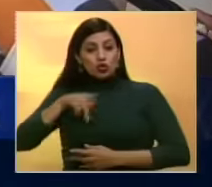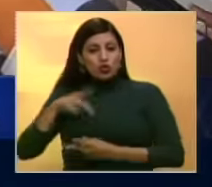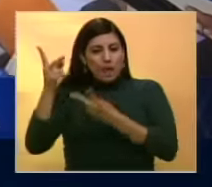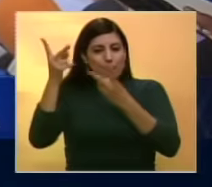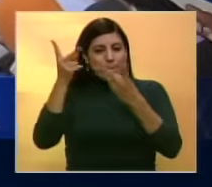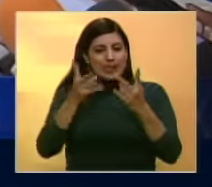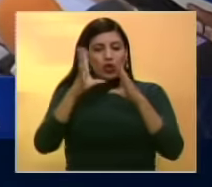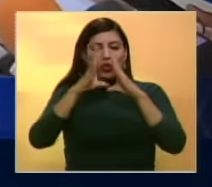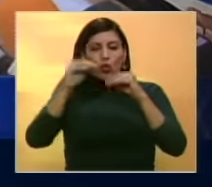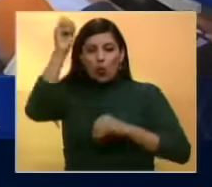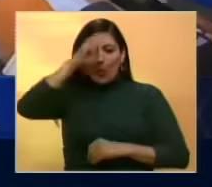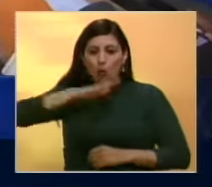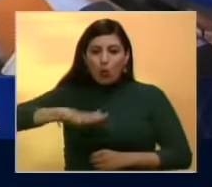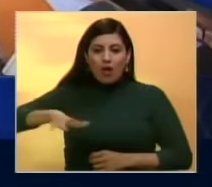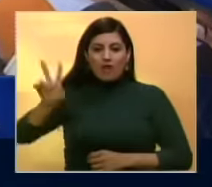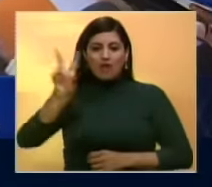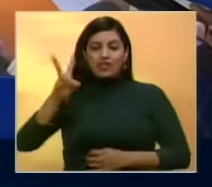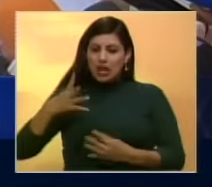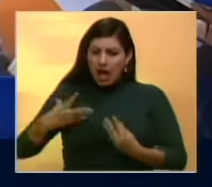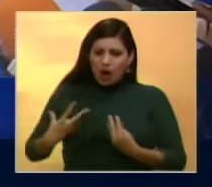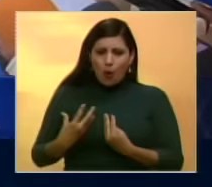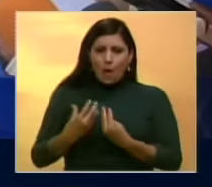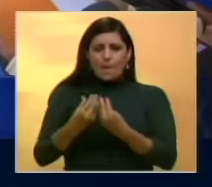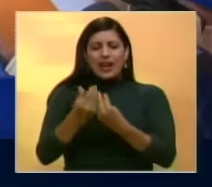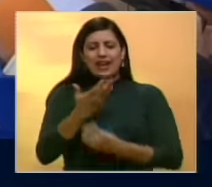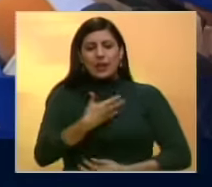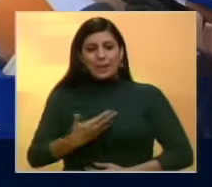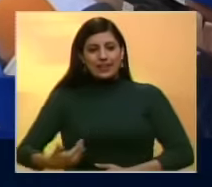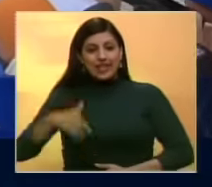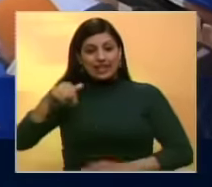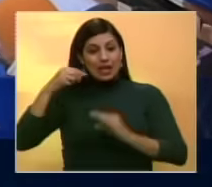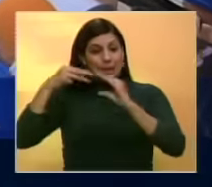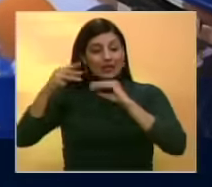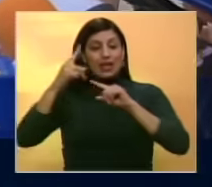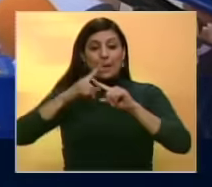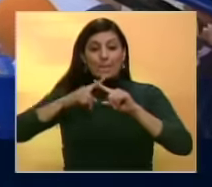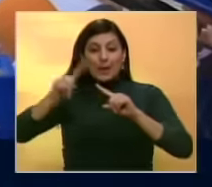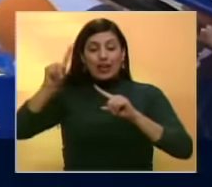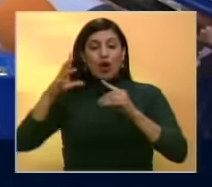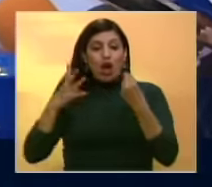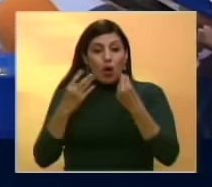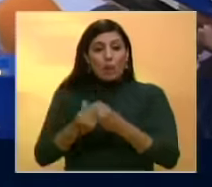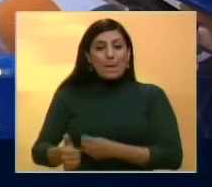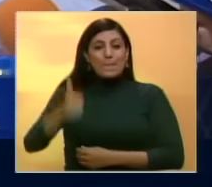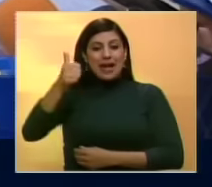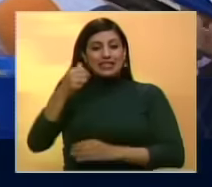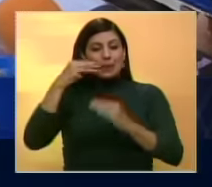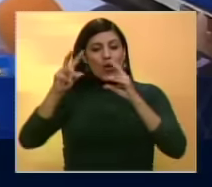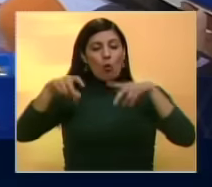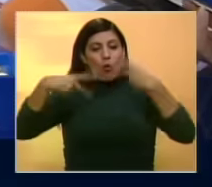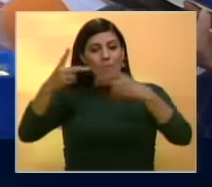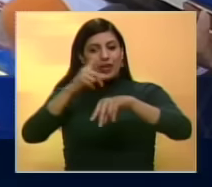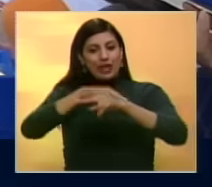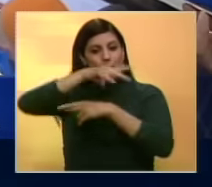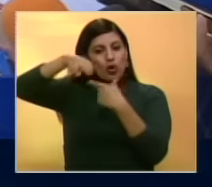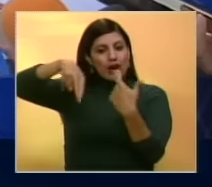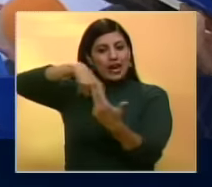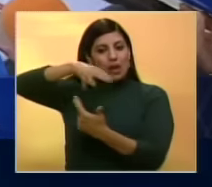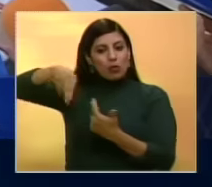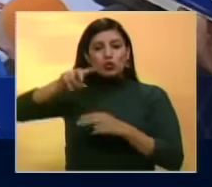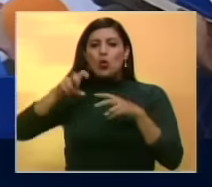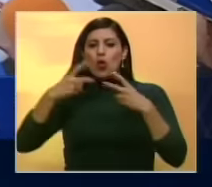pueblo de Venezuela a que acompañe a nuestro presidente eh En este mensaje pero más allá de este mensaje que acompaña el presidente en esta nueva etapa de la Revolución